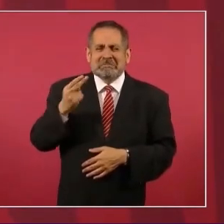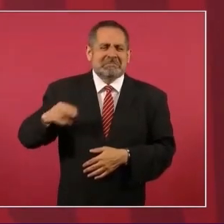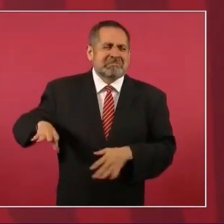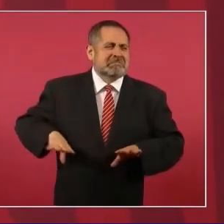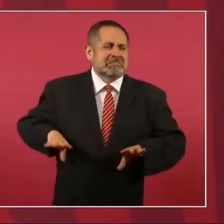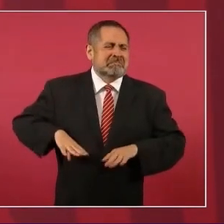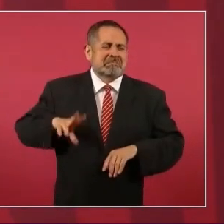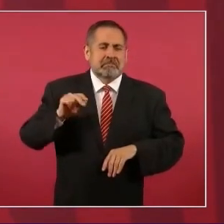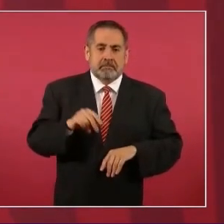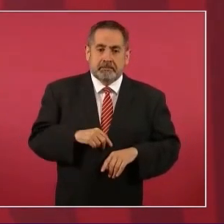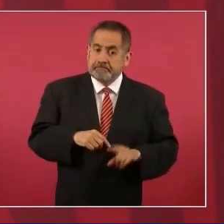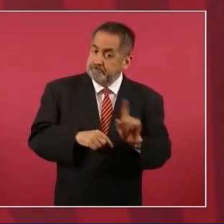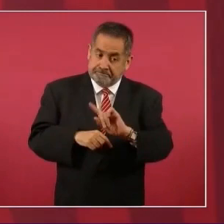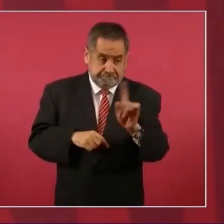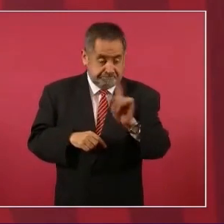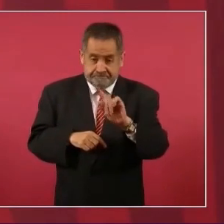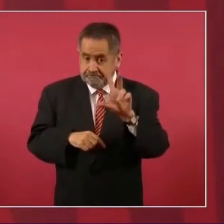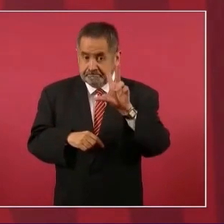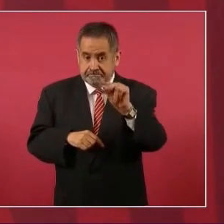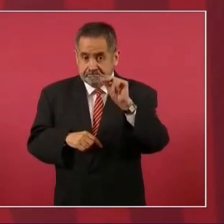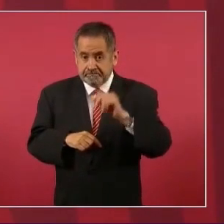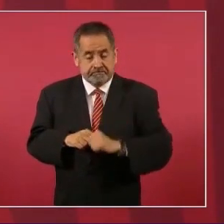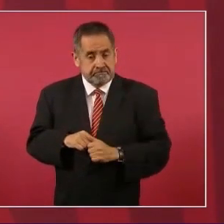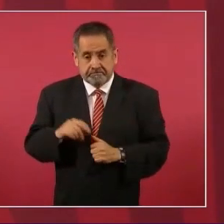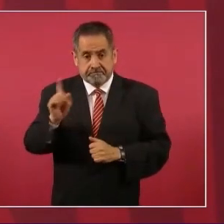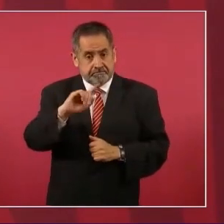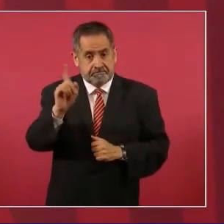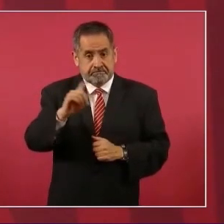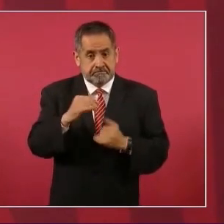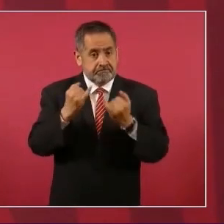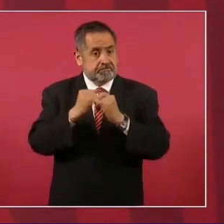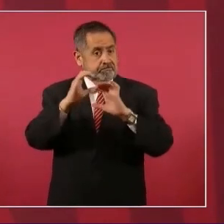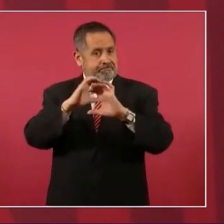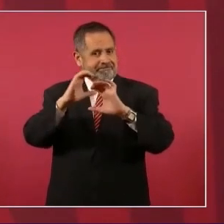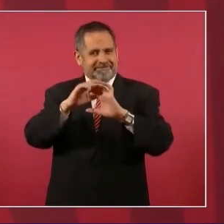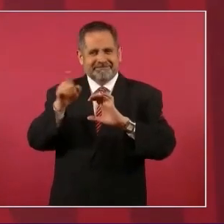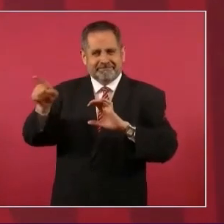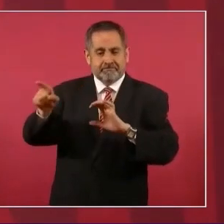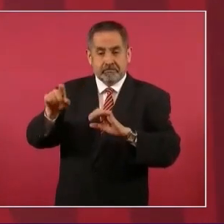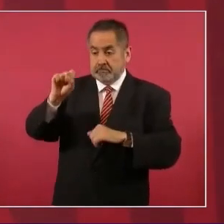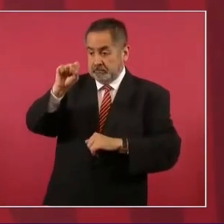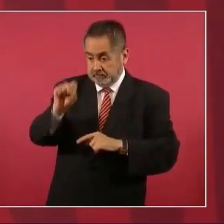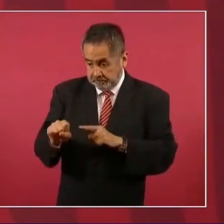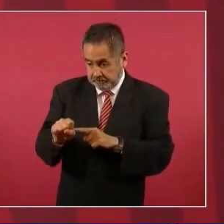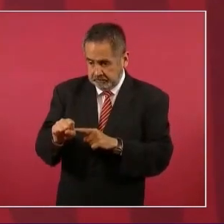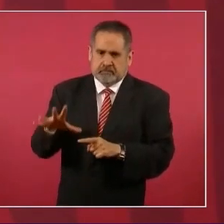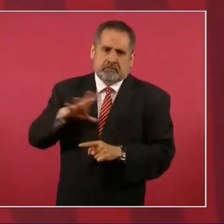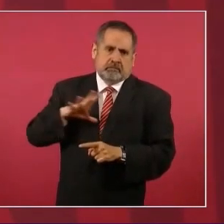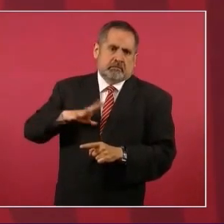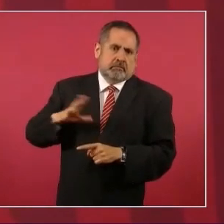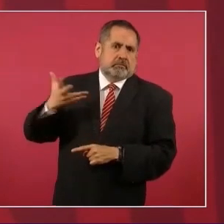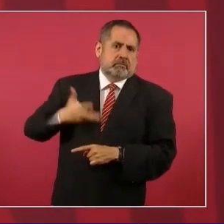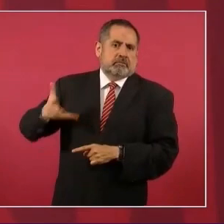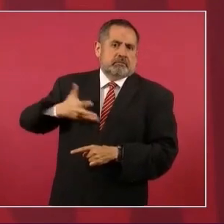No, como la canción de Serrat, el sur también existe.